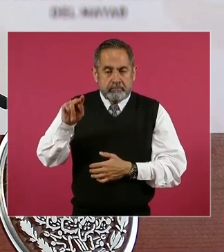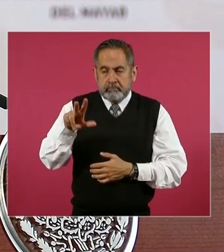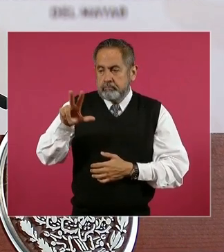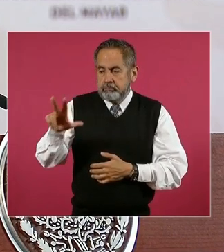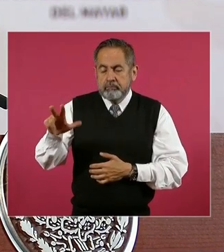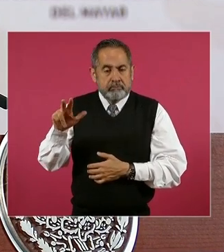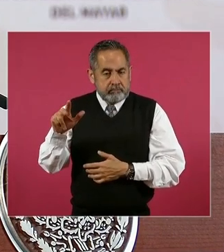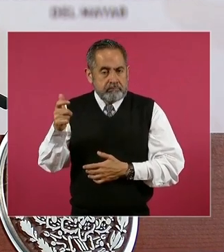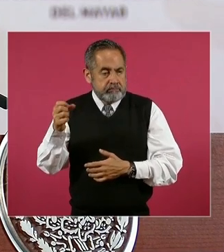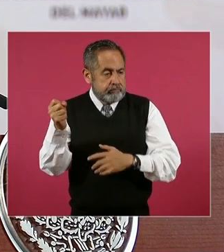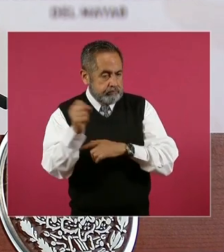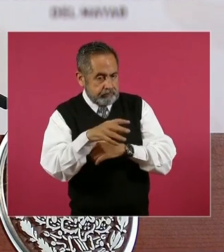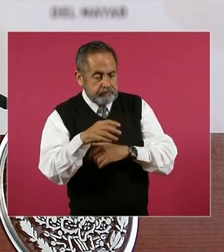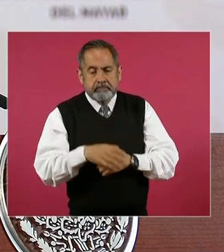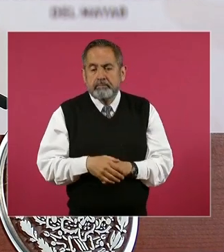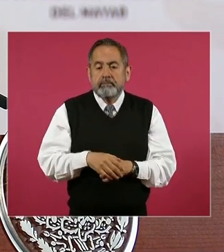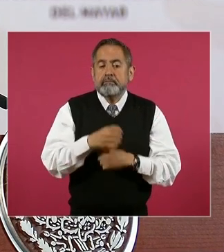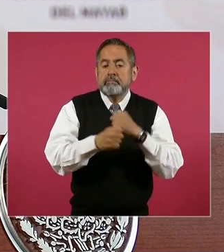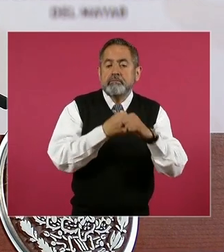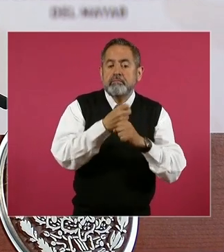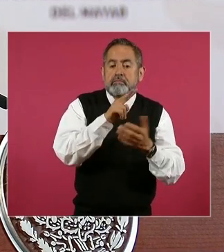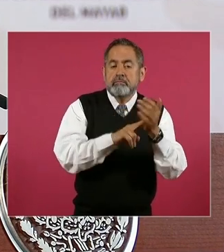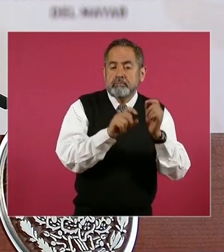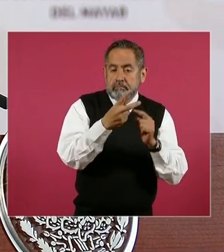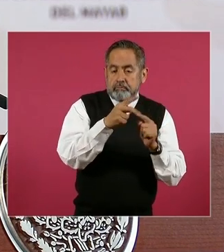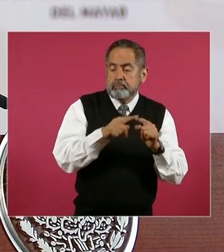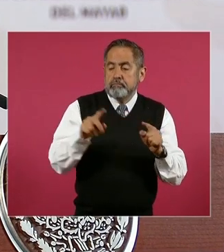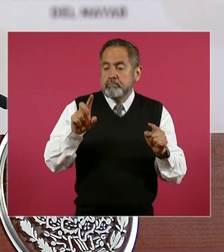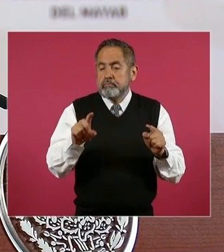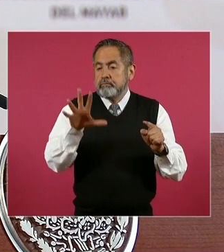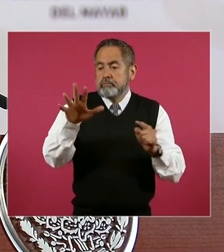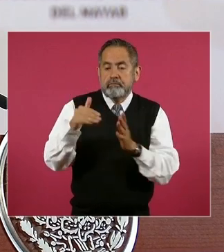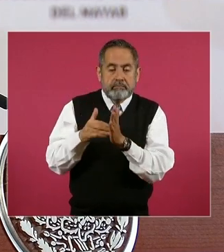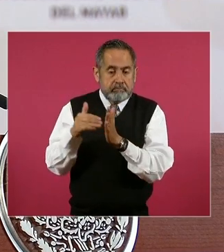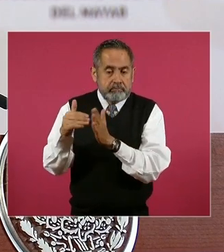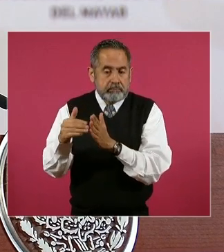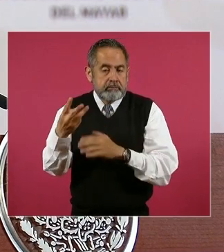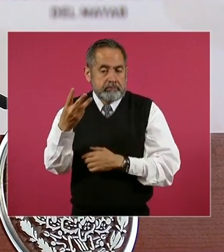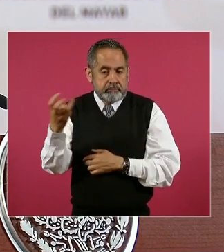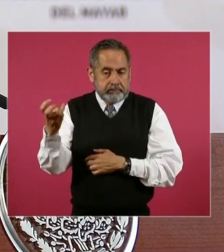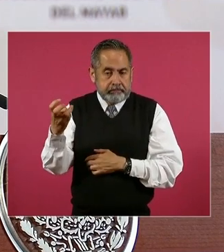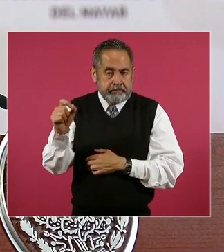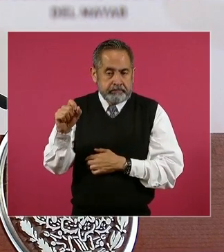3588 el año 22 35